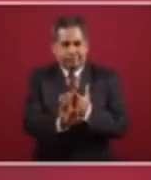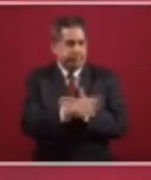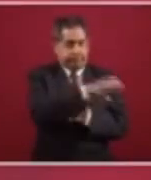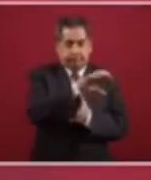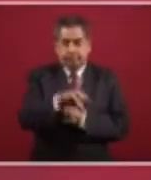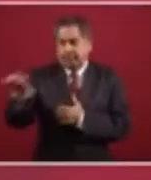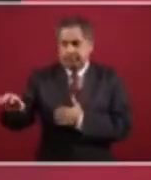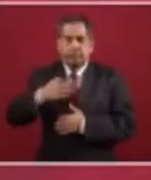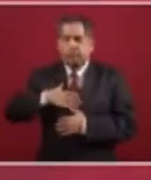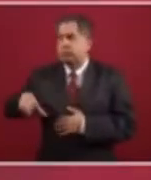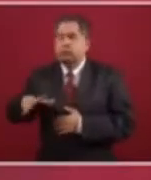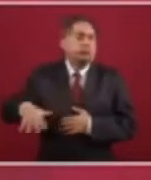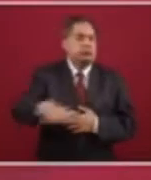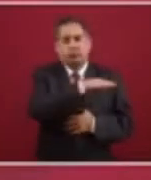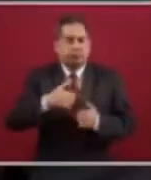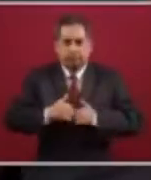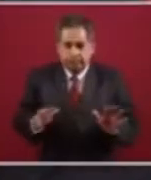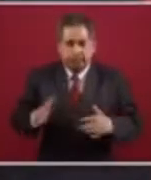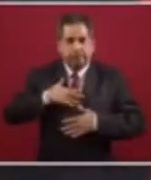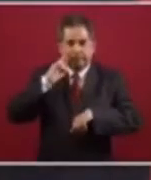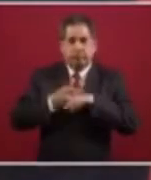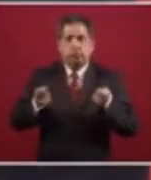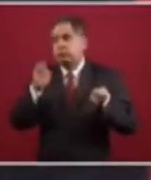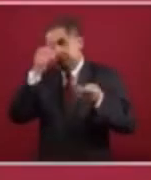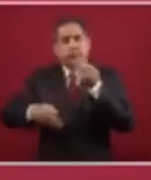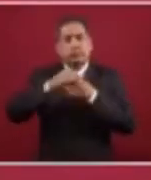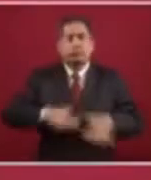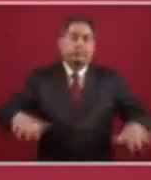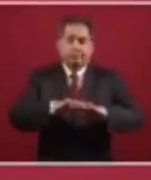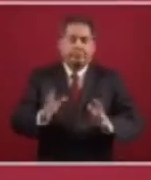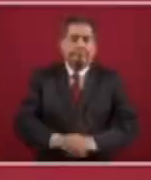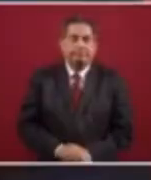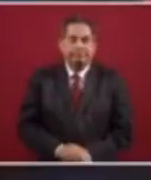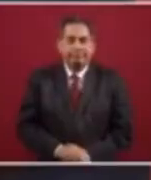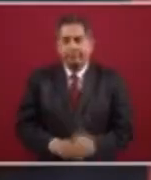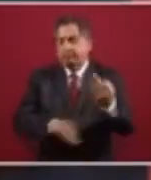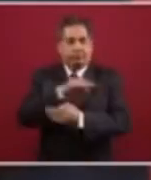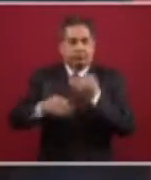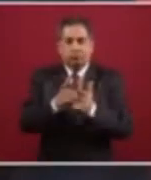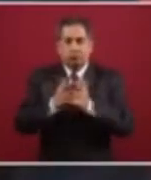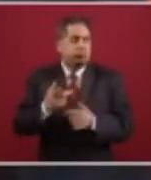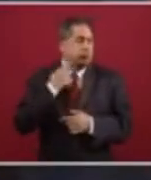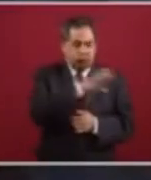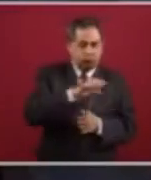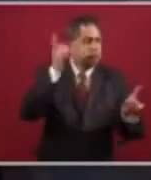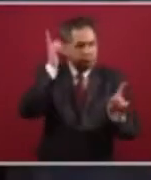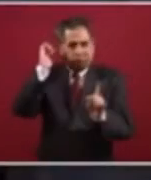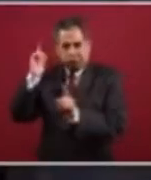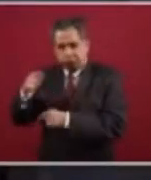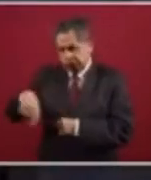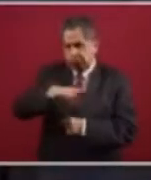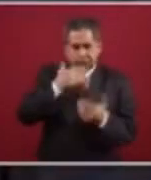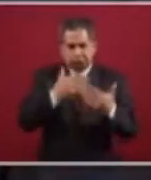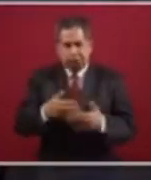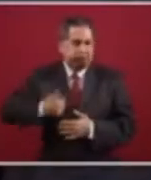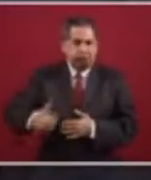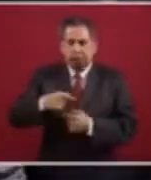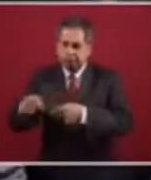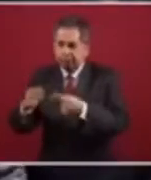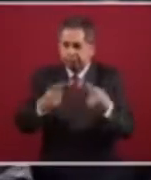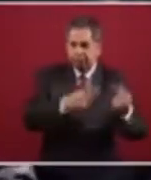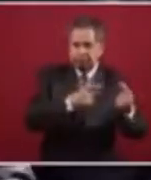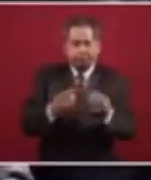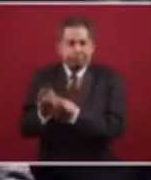parte. Gobierno es todo. Yo tengo la responsabilidad de gobernar para todos los mexicanos. A todos los partidos les deseo lo mejor y que resuelvan sus